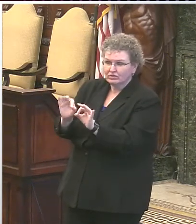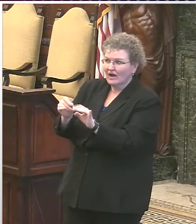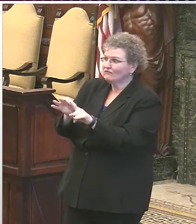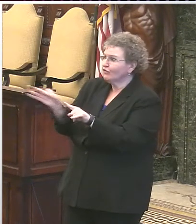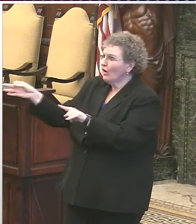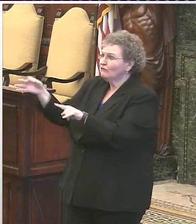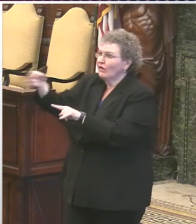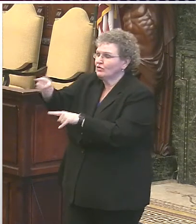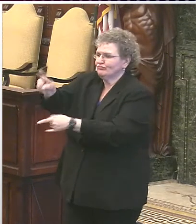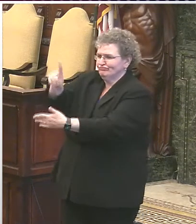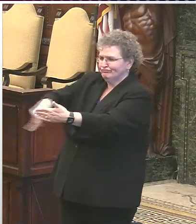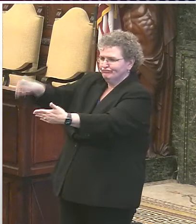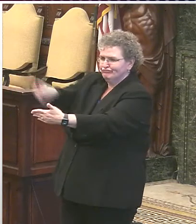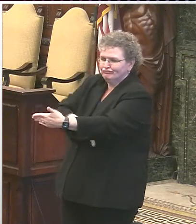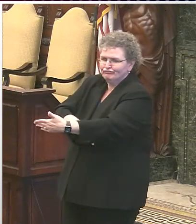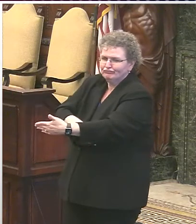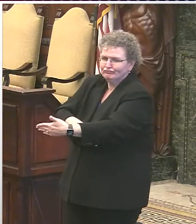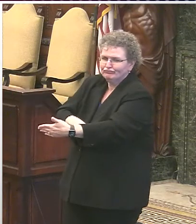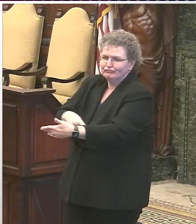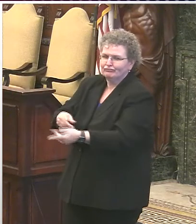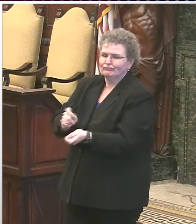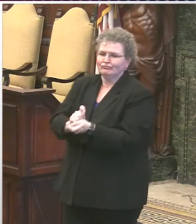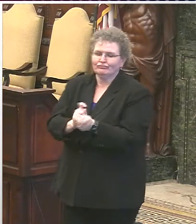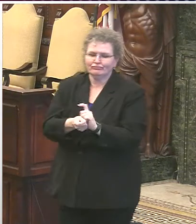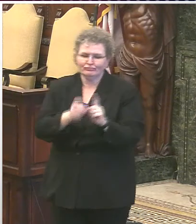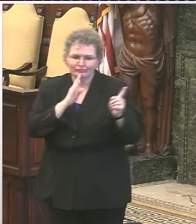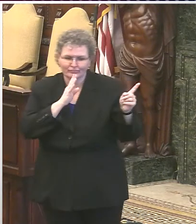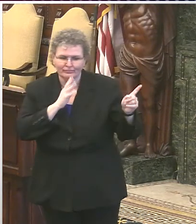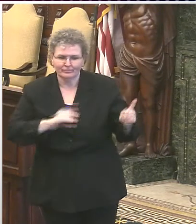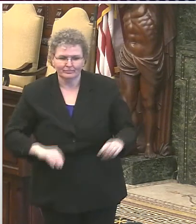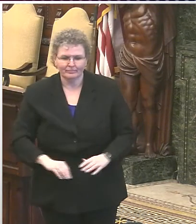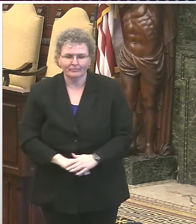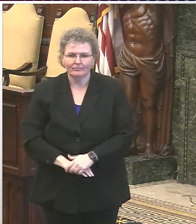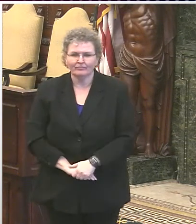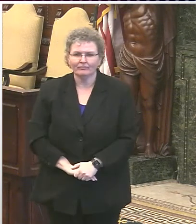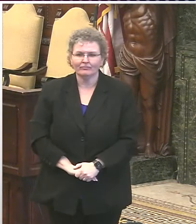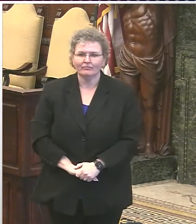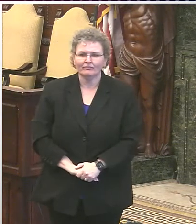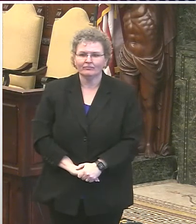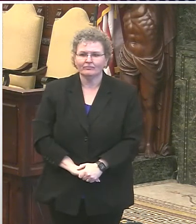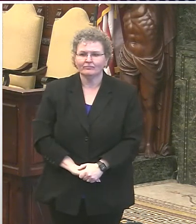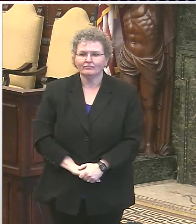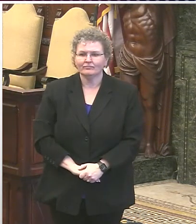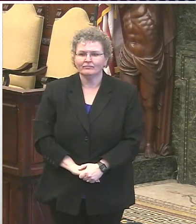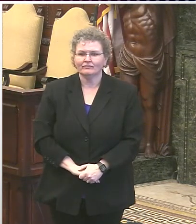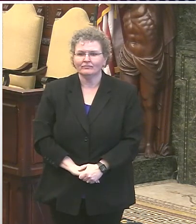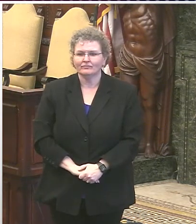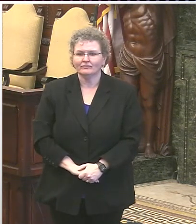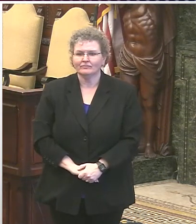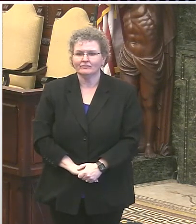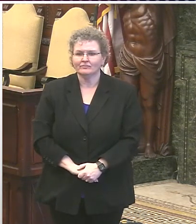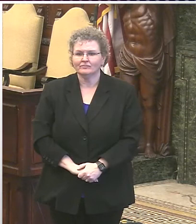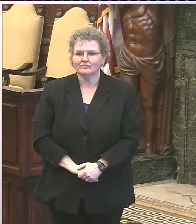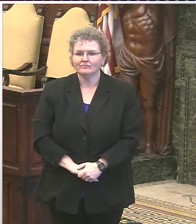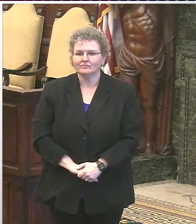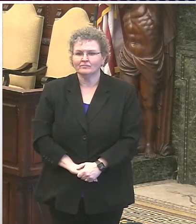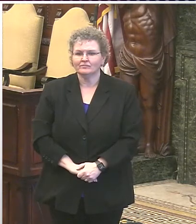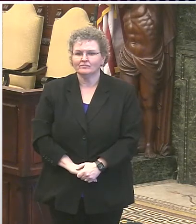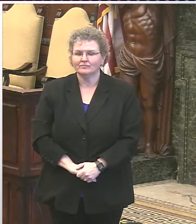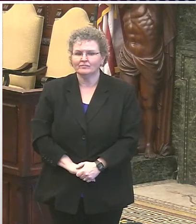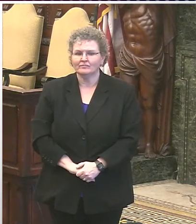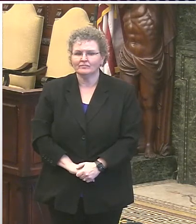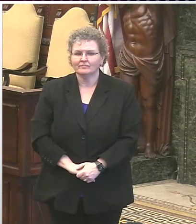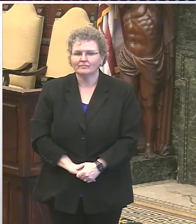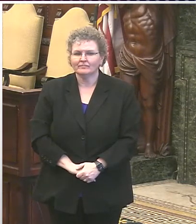Vamos a reiterar para la audiencia hispana de que estamos trabajando para resolver este problema. Este problema es que